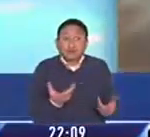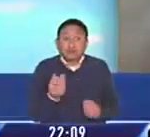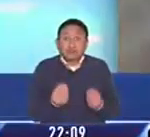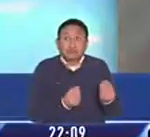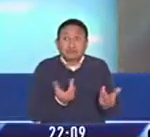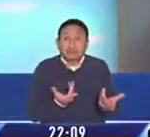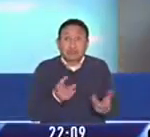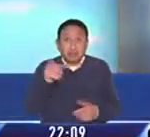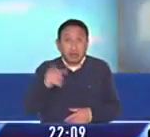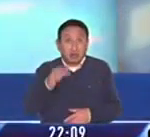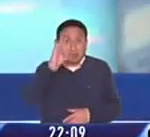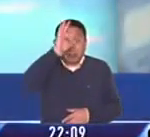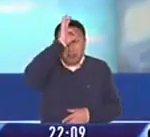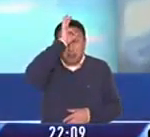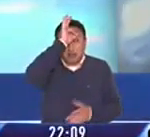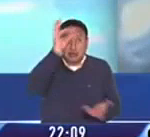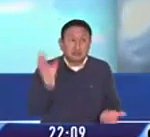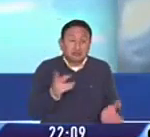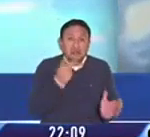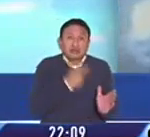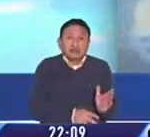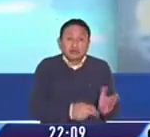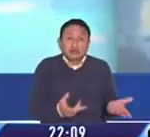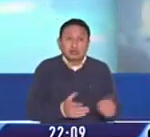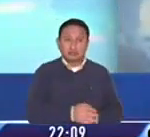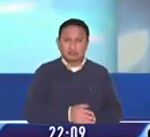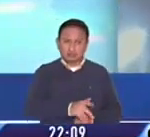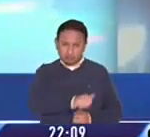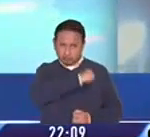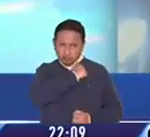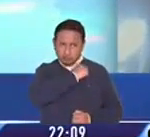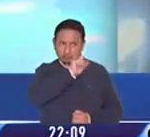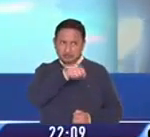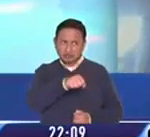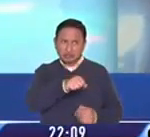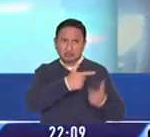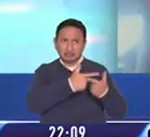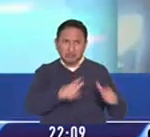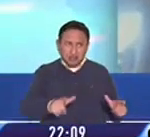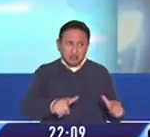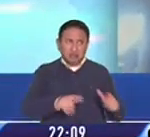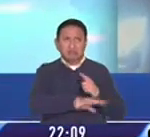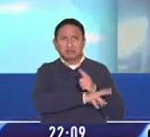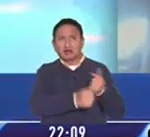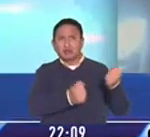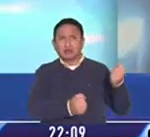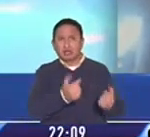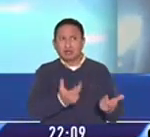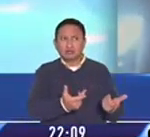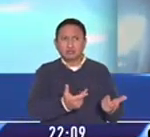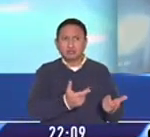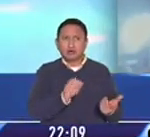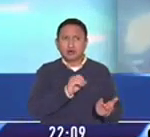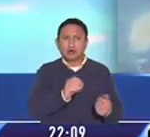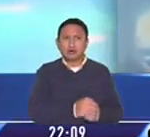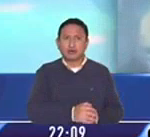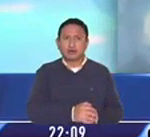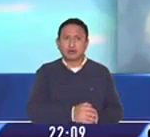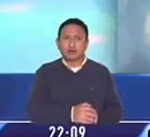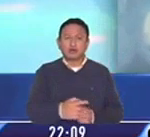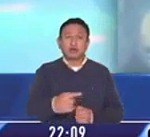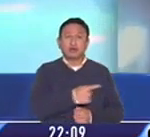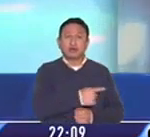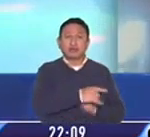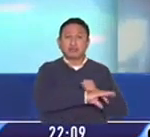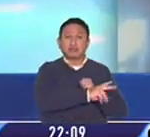nadie sabe a ciencia cierta qué pasó, si le secuestraron, lo liberaron, se robaron el carro o fue víctima del paseo